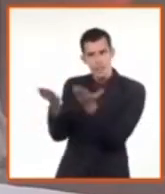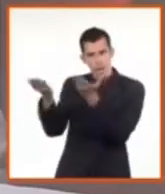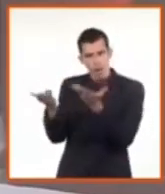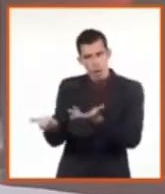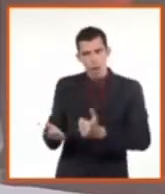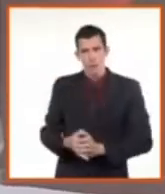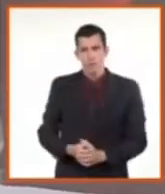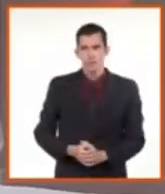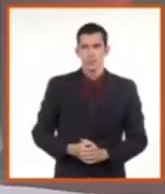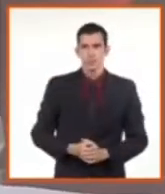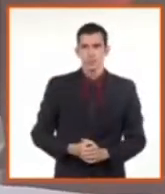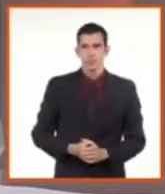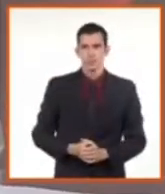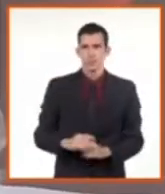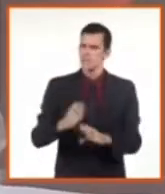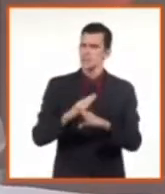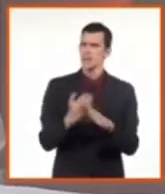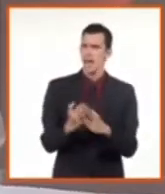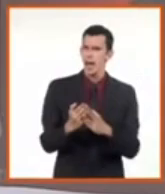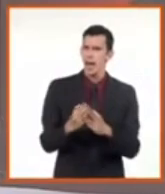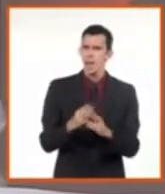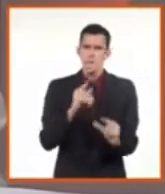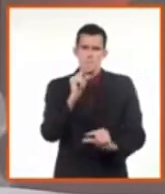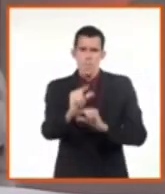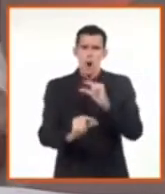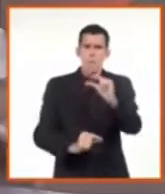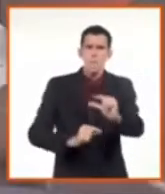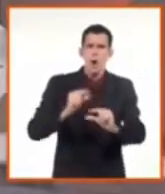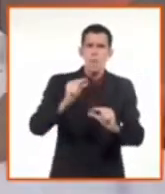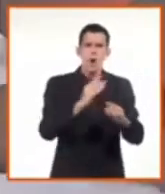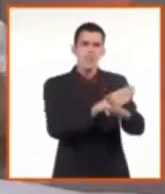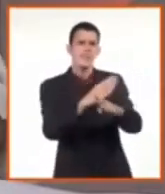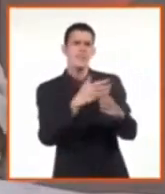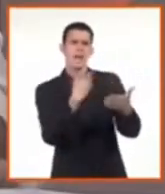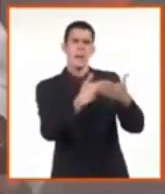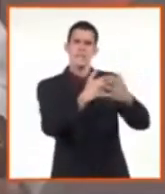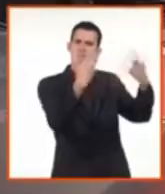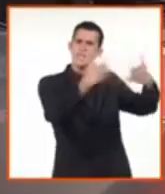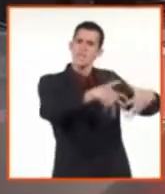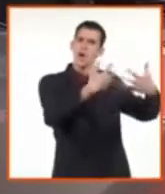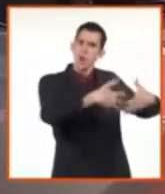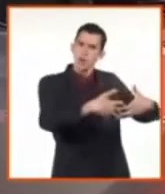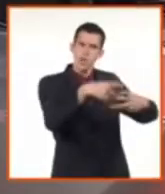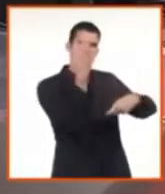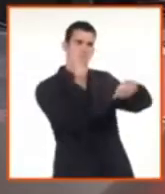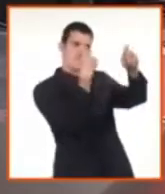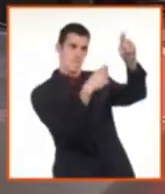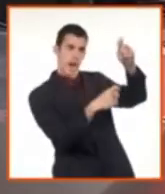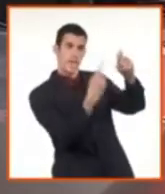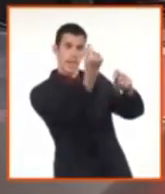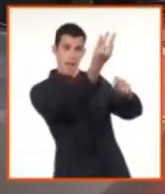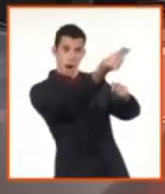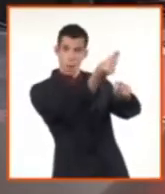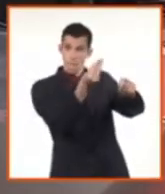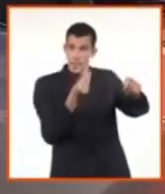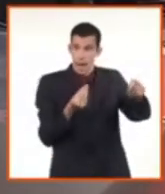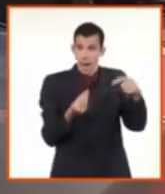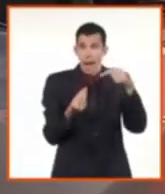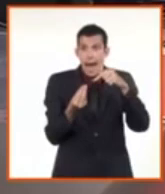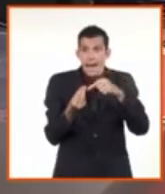estaría contribuyendo a una mayor oferta en el mercado nacional eso significaría por ejemplo viceministra que